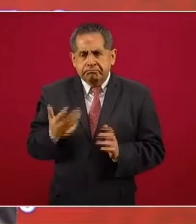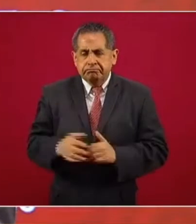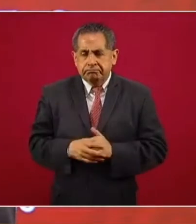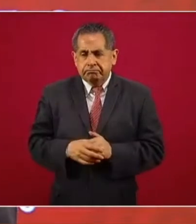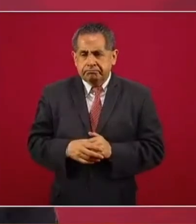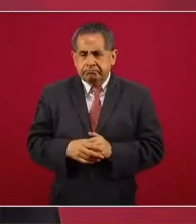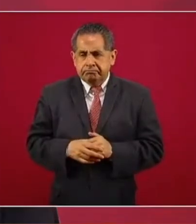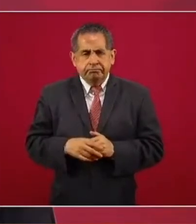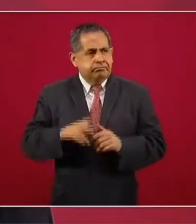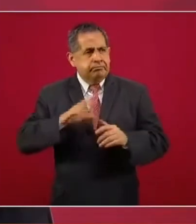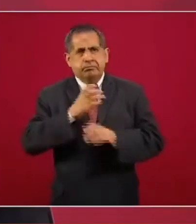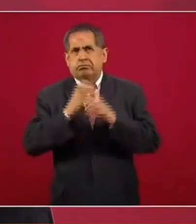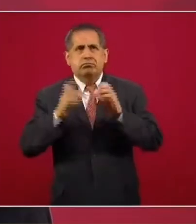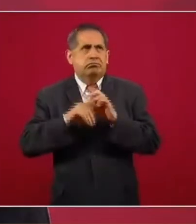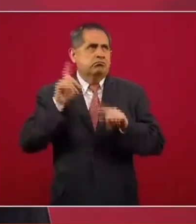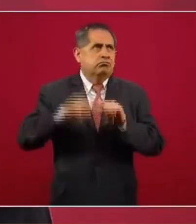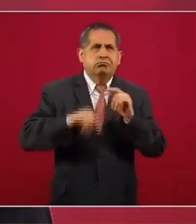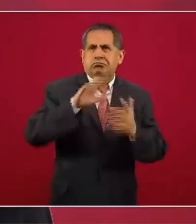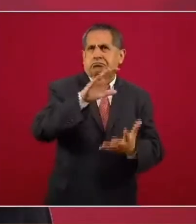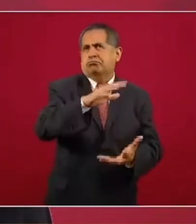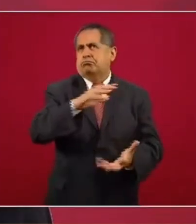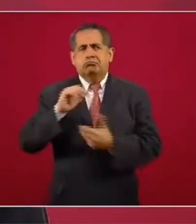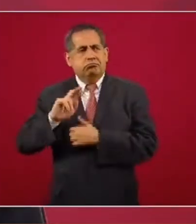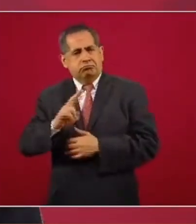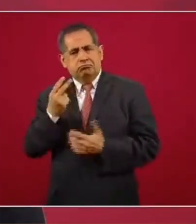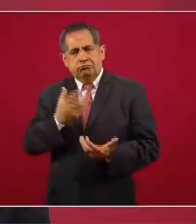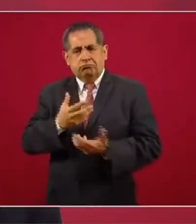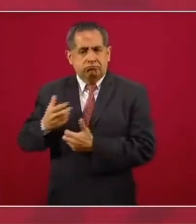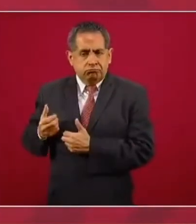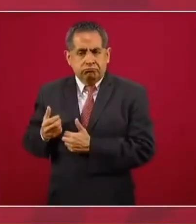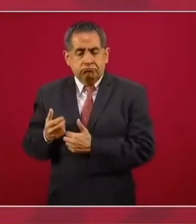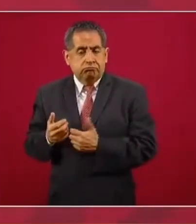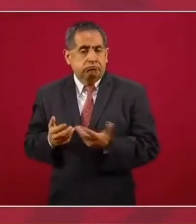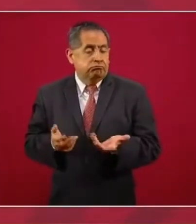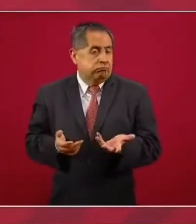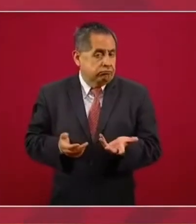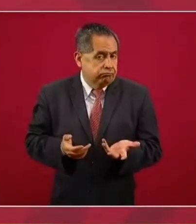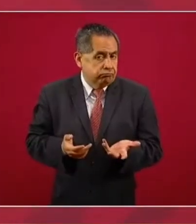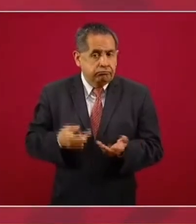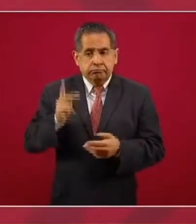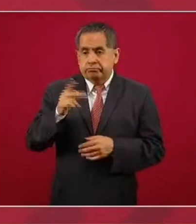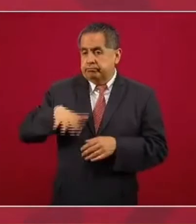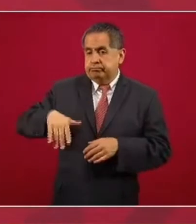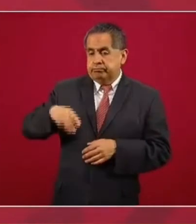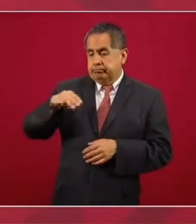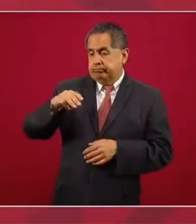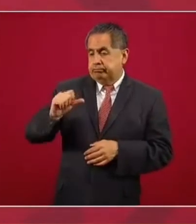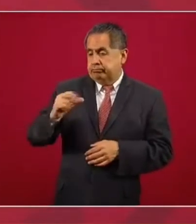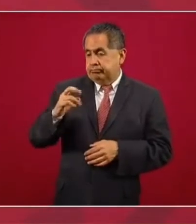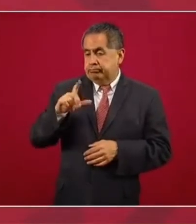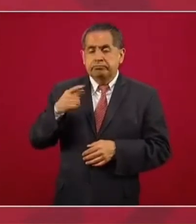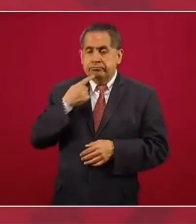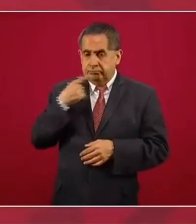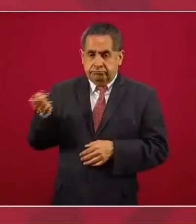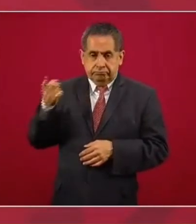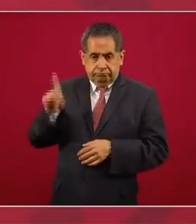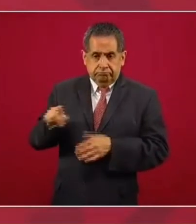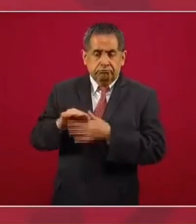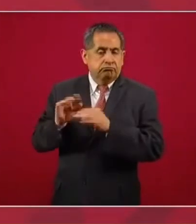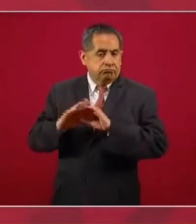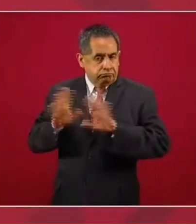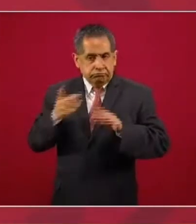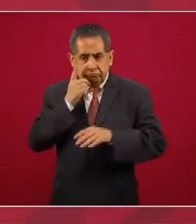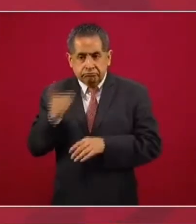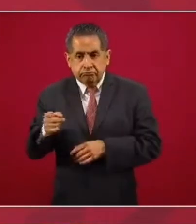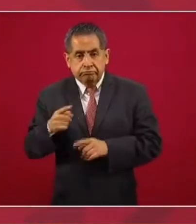y les confiscan los bienes, pero ya Marcelo tiene instrucciones